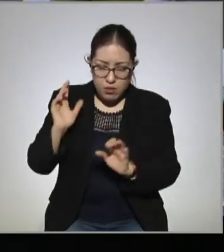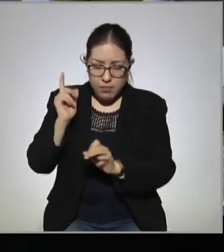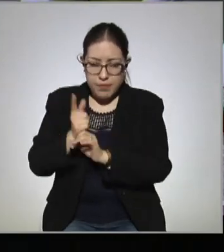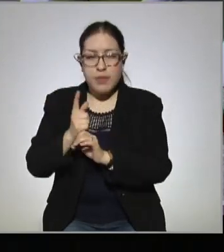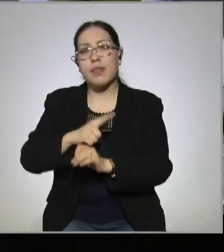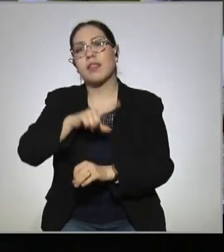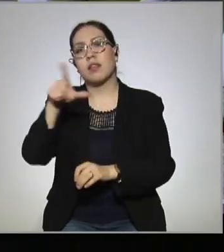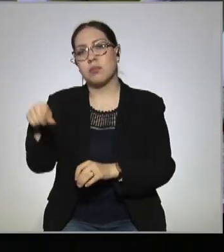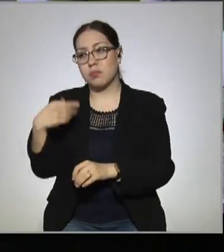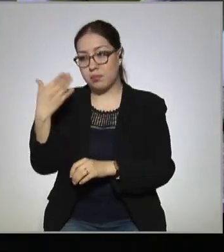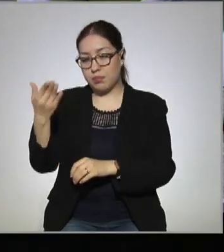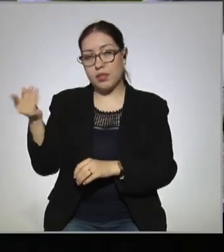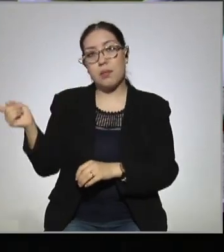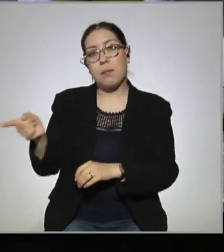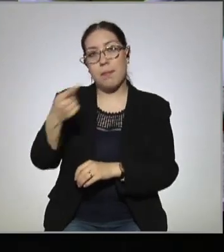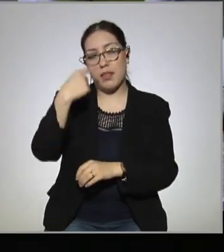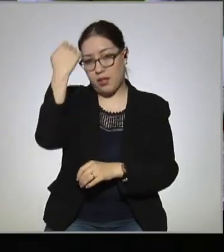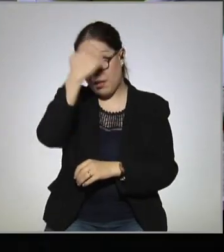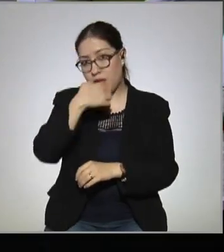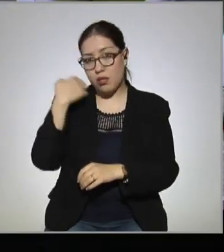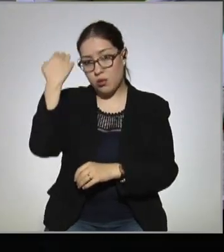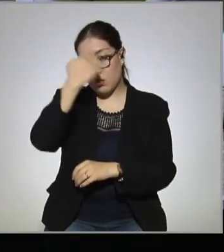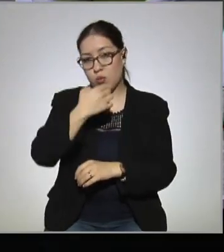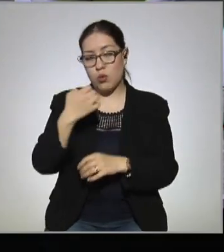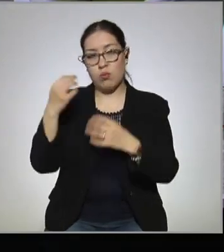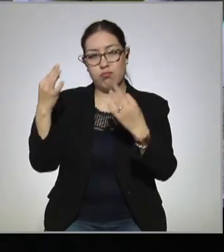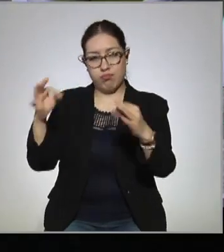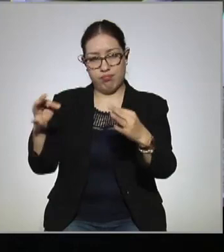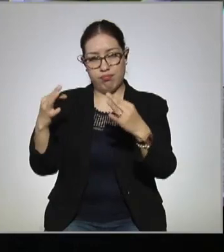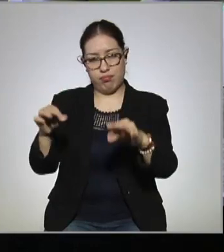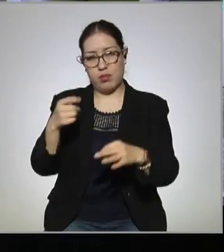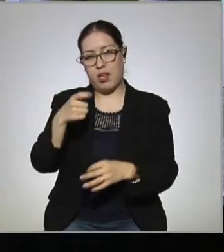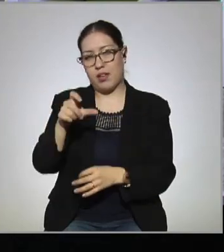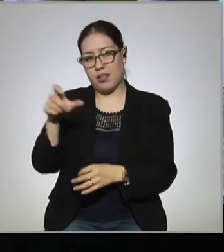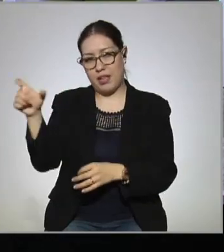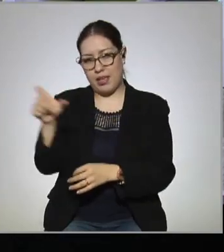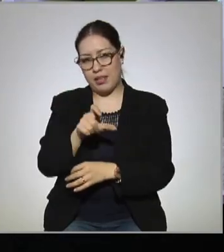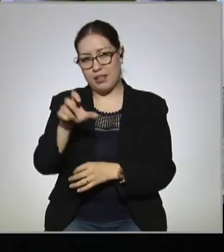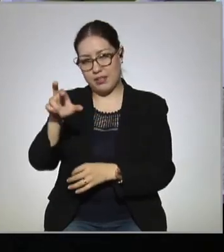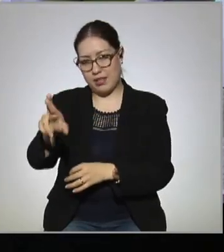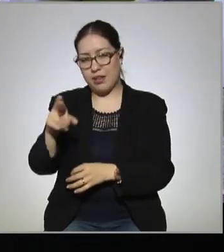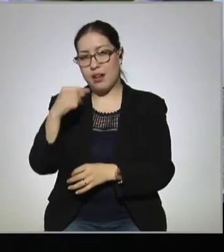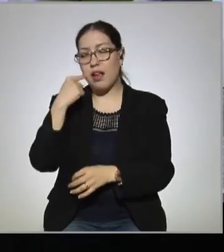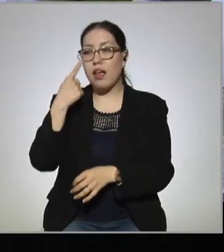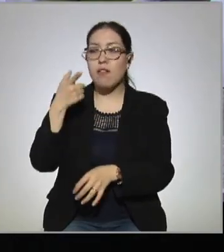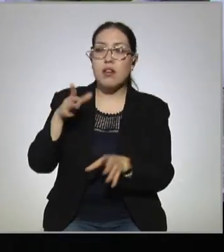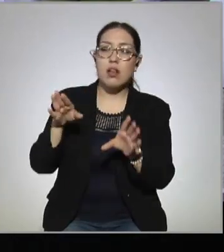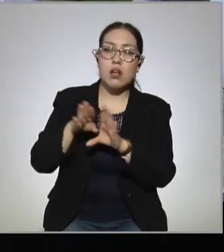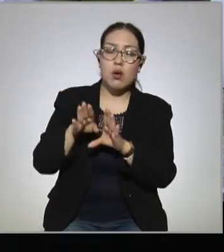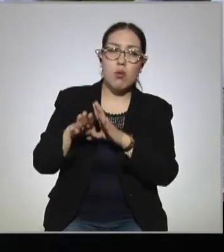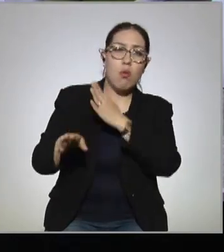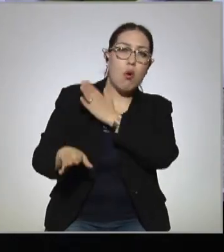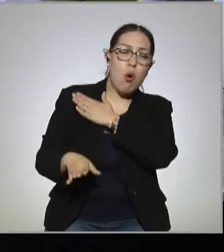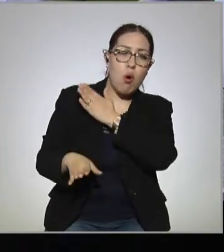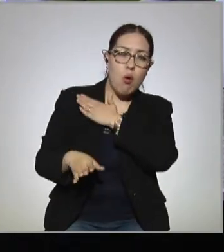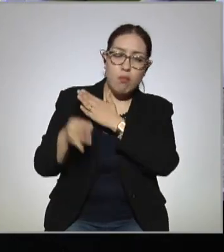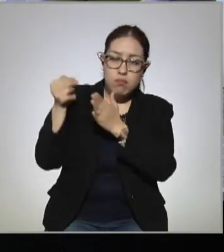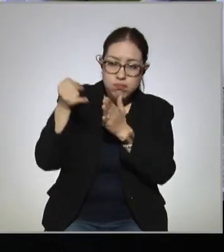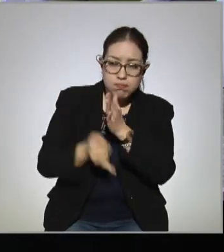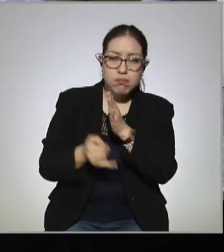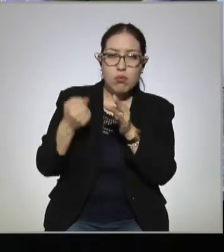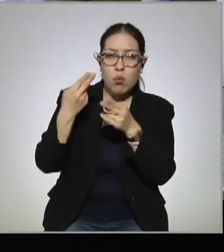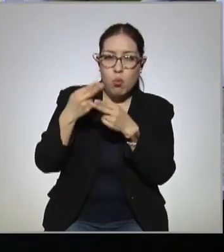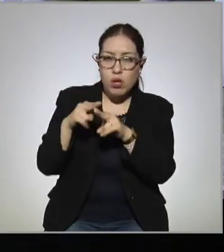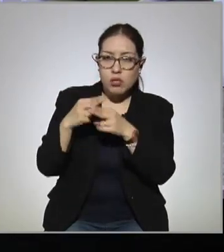la solicitud de estudios radiográficos y que nos va a permitir ver la estructura ósea, cómo está situado el hombro, si hay desgaste, y ya es